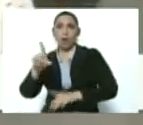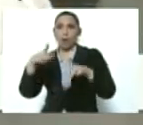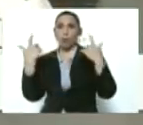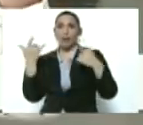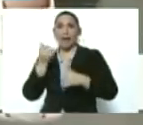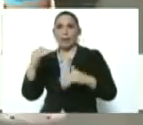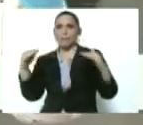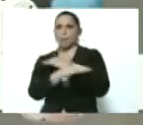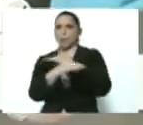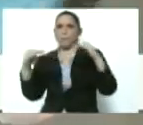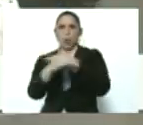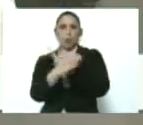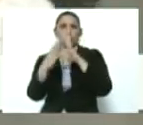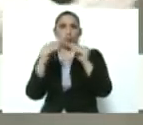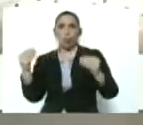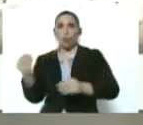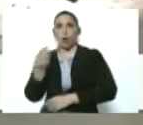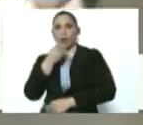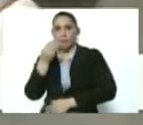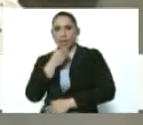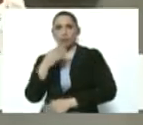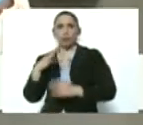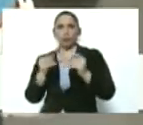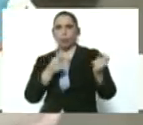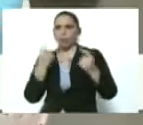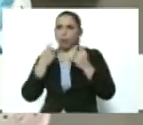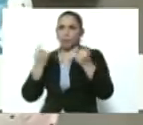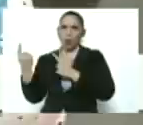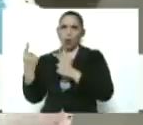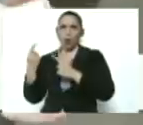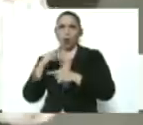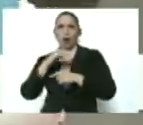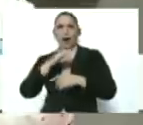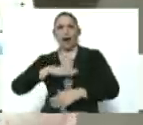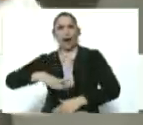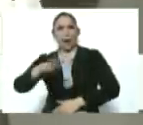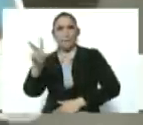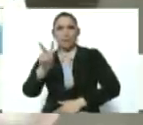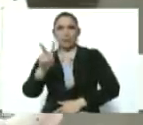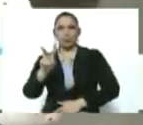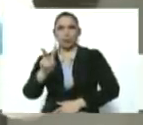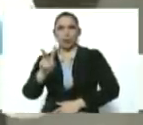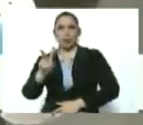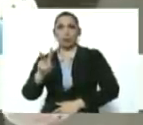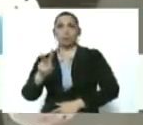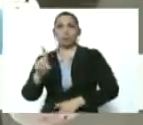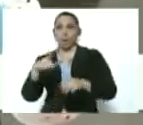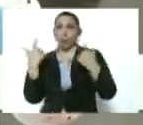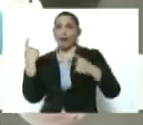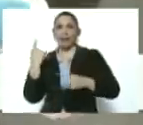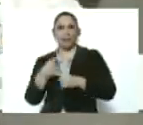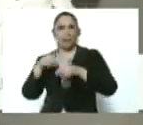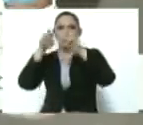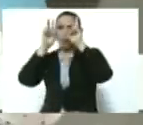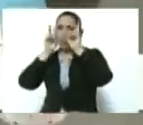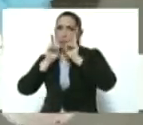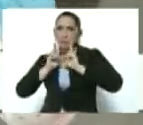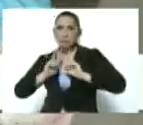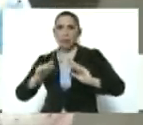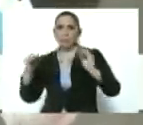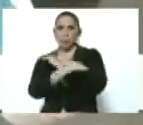pasa todos nuestros alimentos todos los alimentos que se mueven a lo largo y ancho del país pasan por ahí tenemos que desinfectar lo